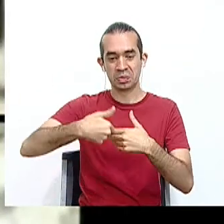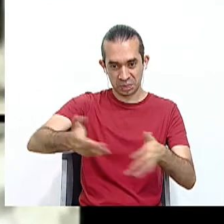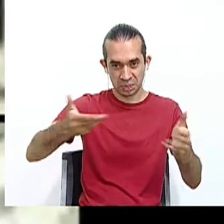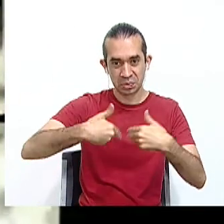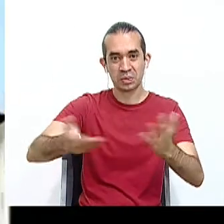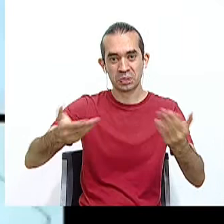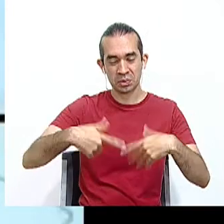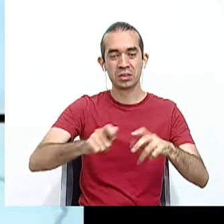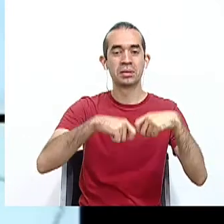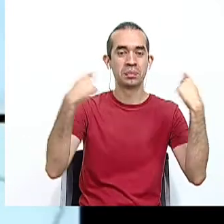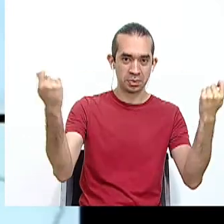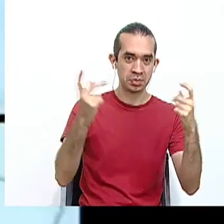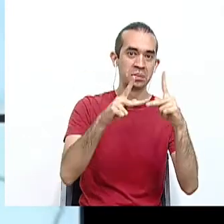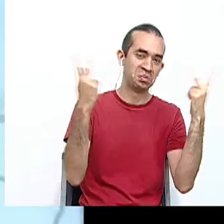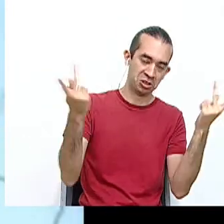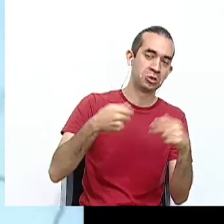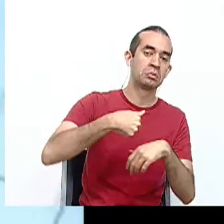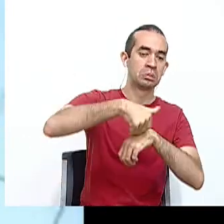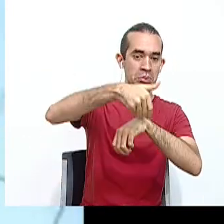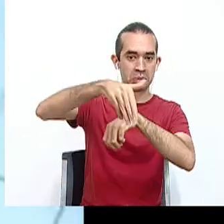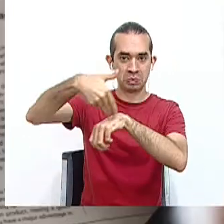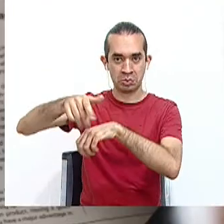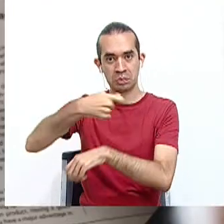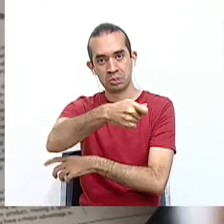diario o del periódico,